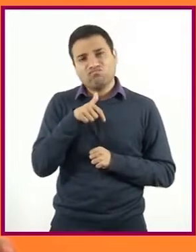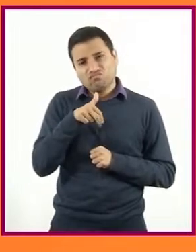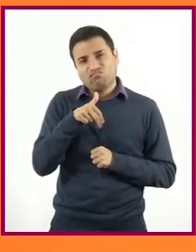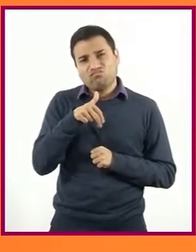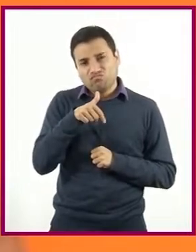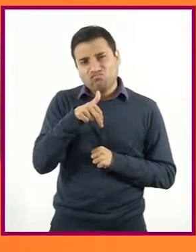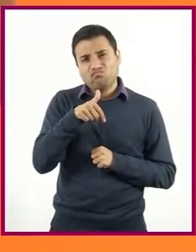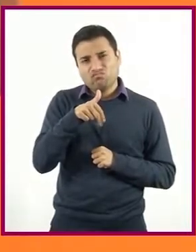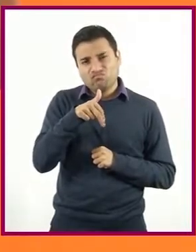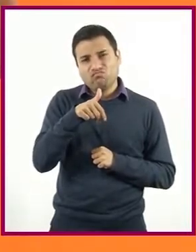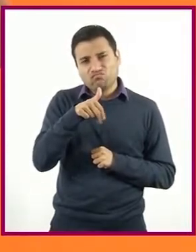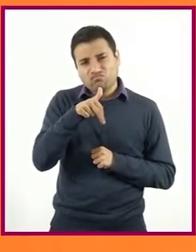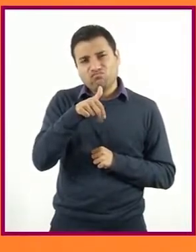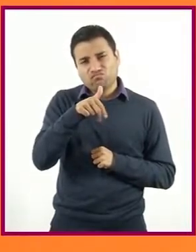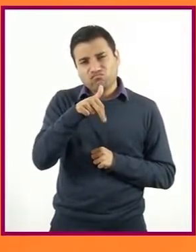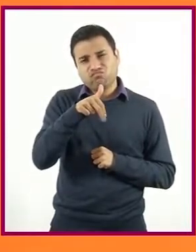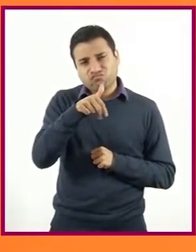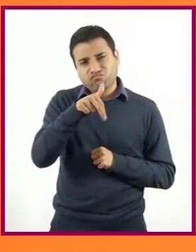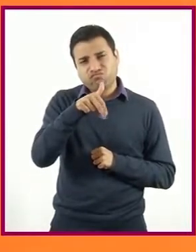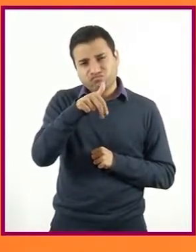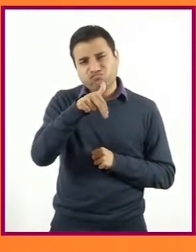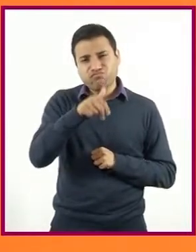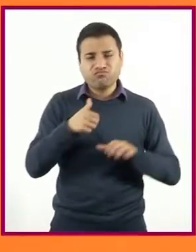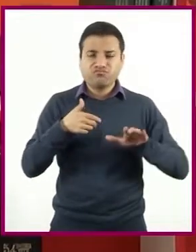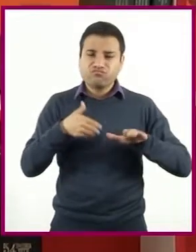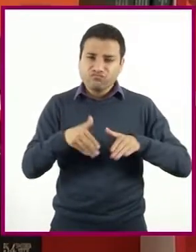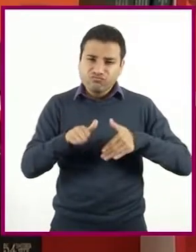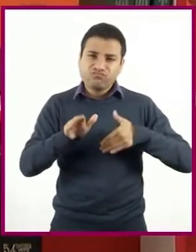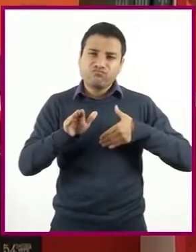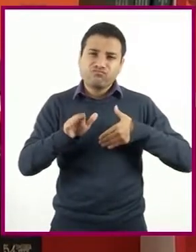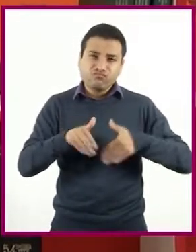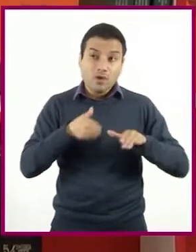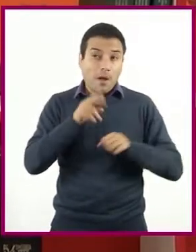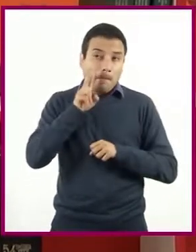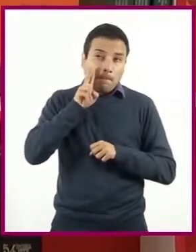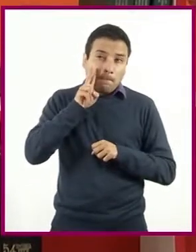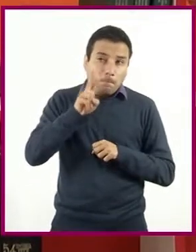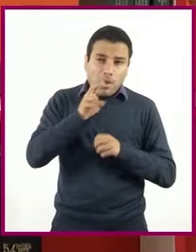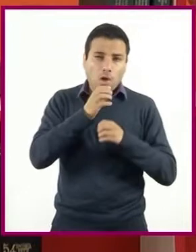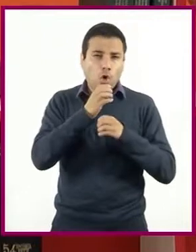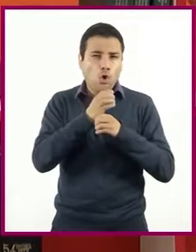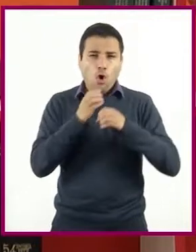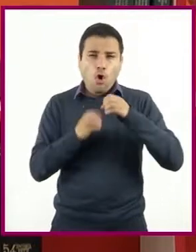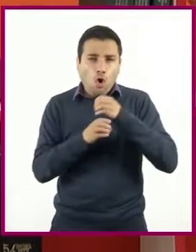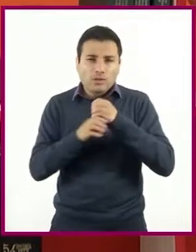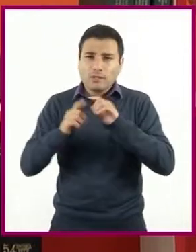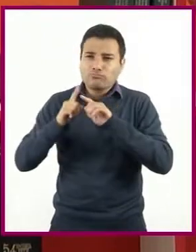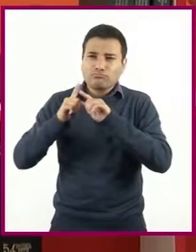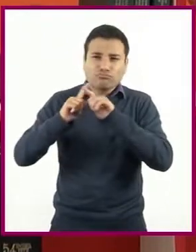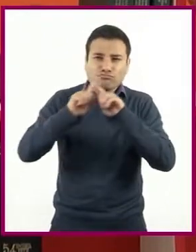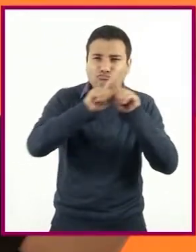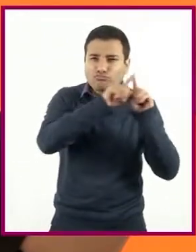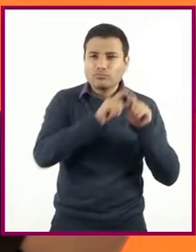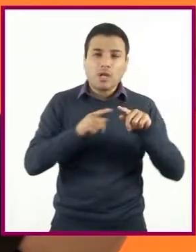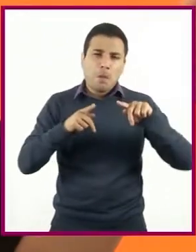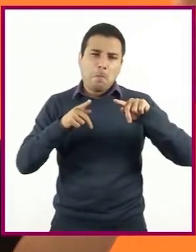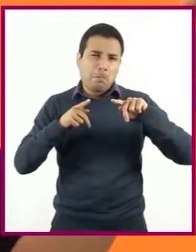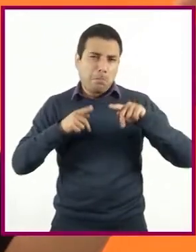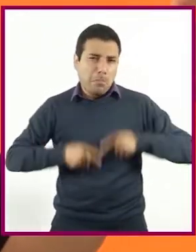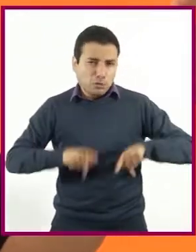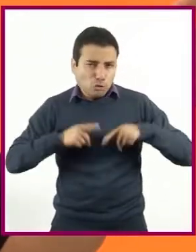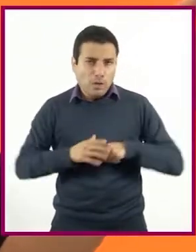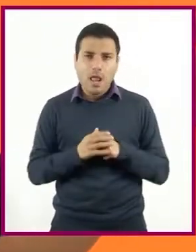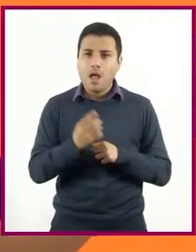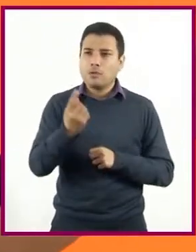camino, agarra monte. Y todo aquello que ve le llama la atención. Cualquier cosa o persona